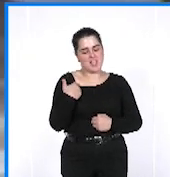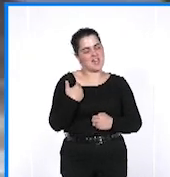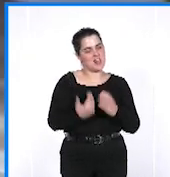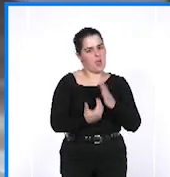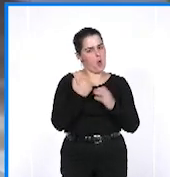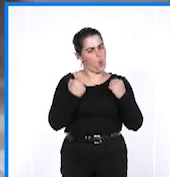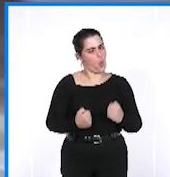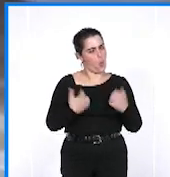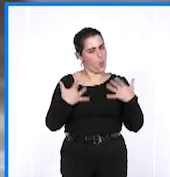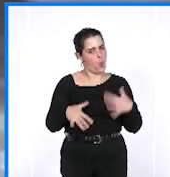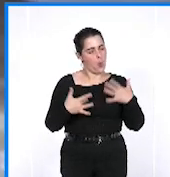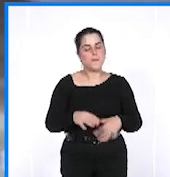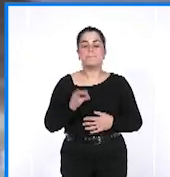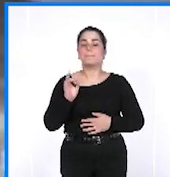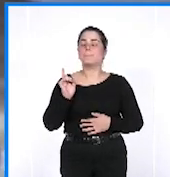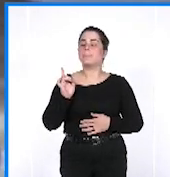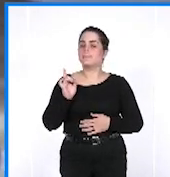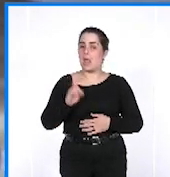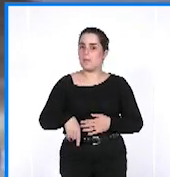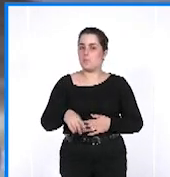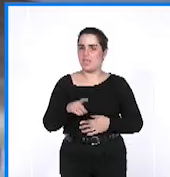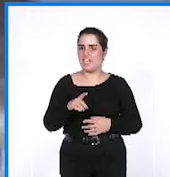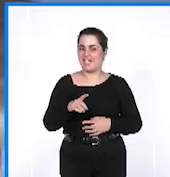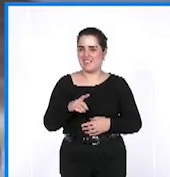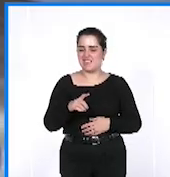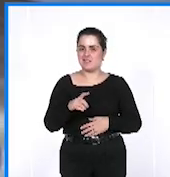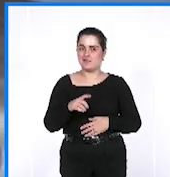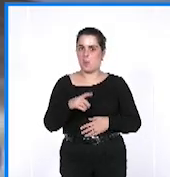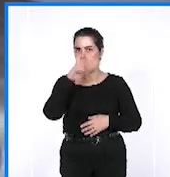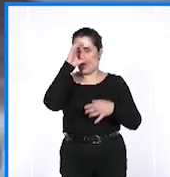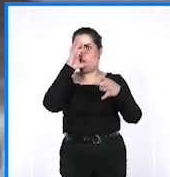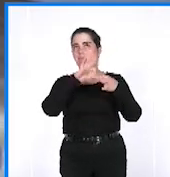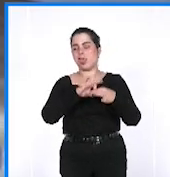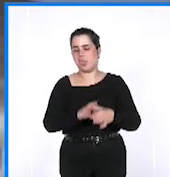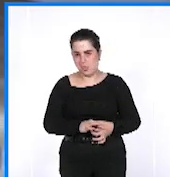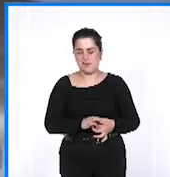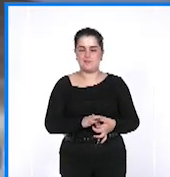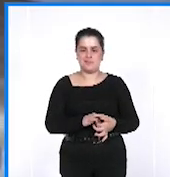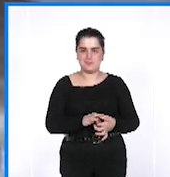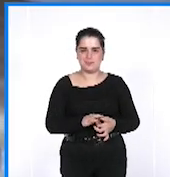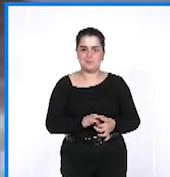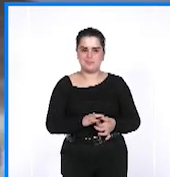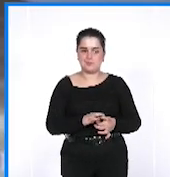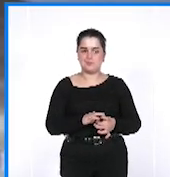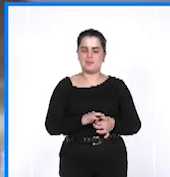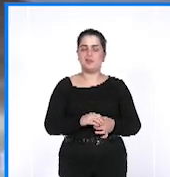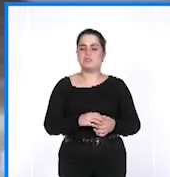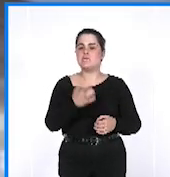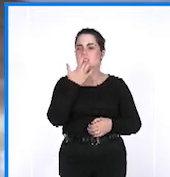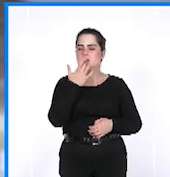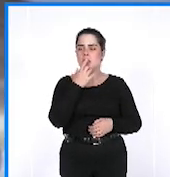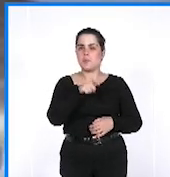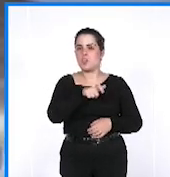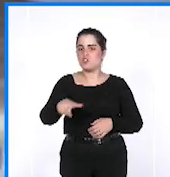intenso y sobre todo que todo cobra como mucho más sentido no el el el estar cerca de